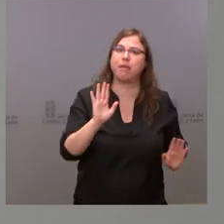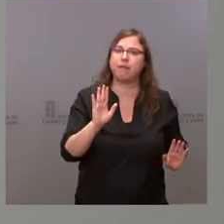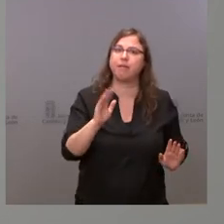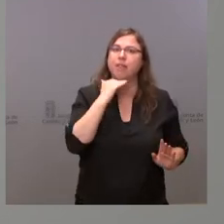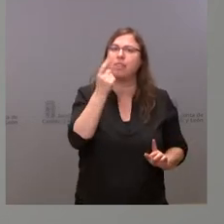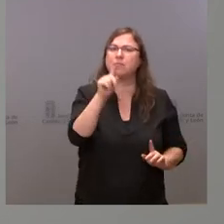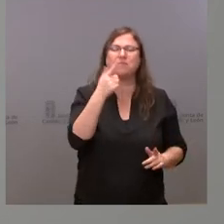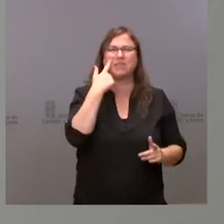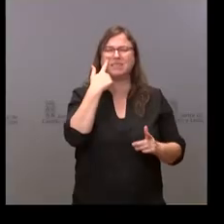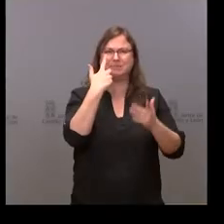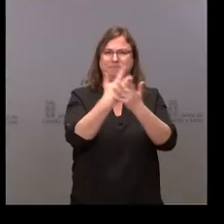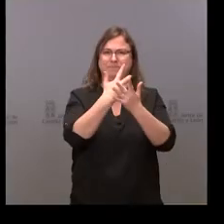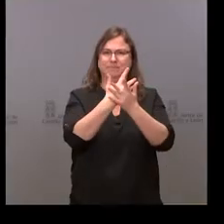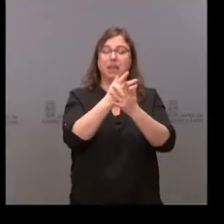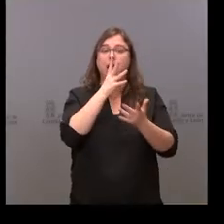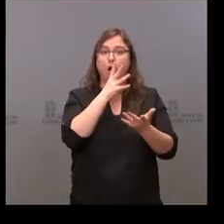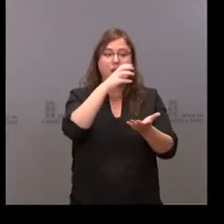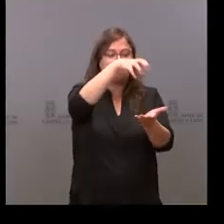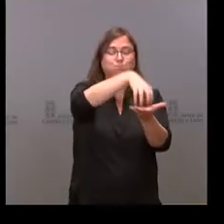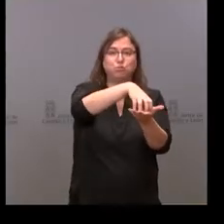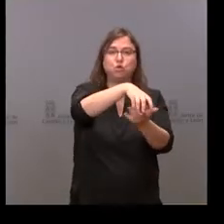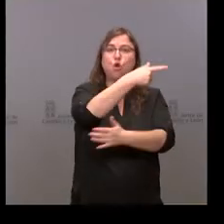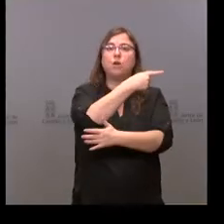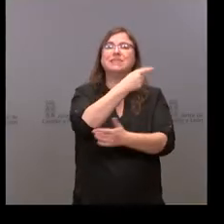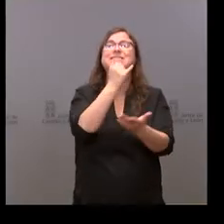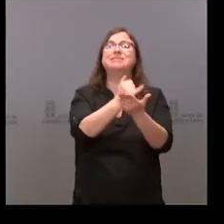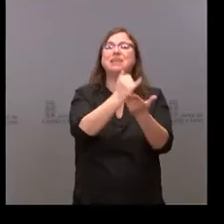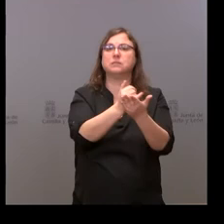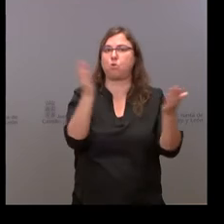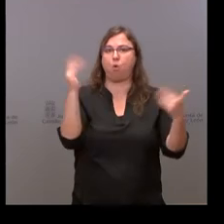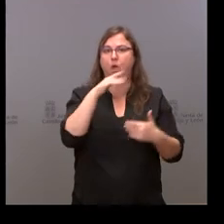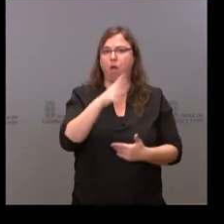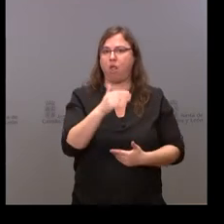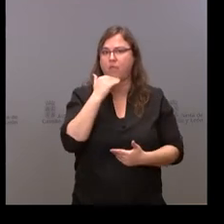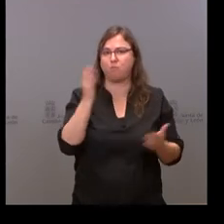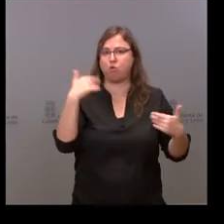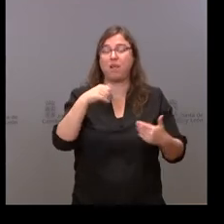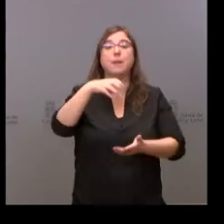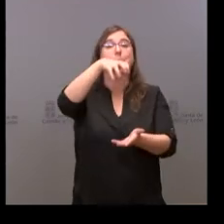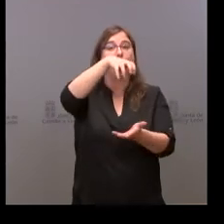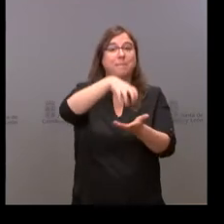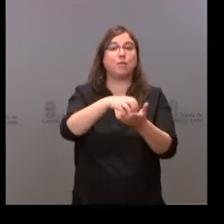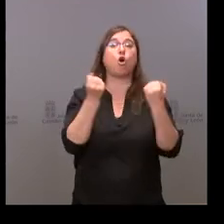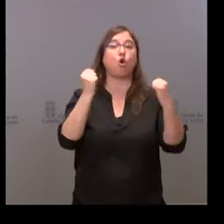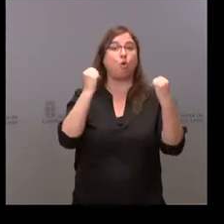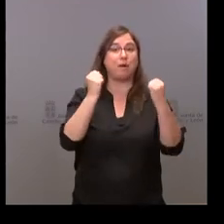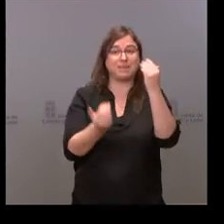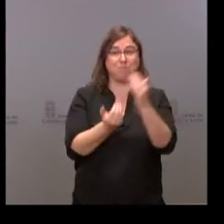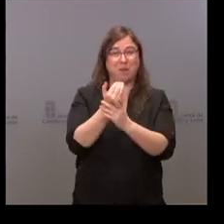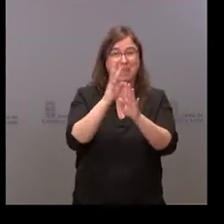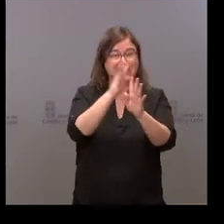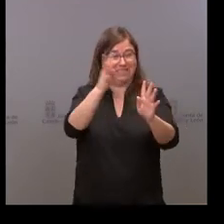ahora mismo no hay puntos de vacunación de vacunación de test fijos ya mismo en el centro de salud de covaresa los hechos la mañana había una